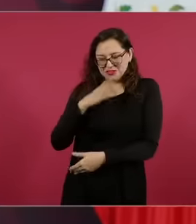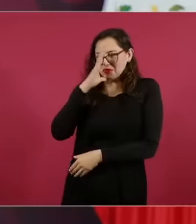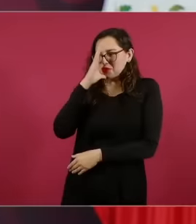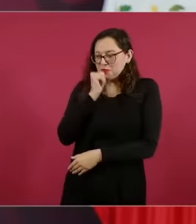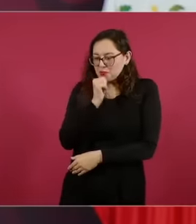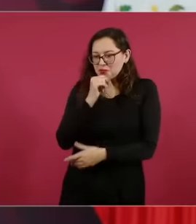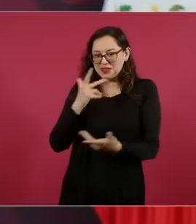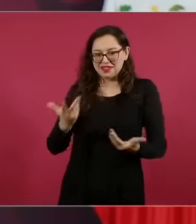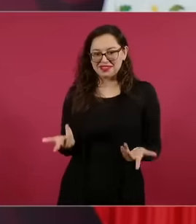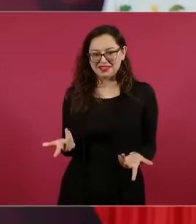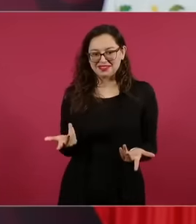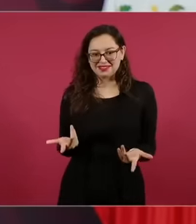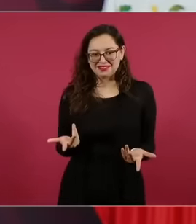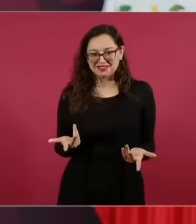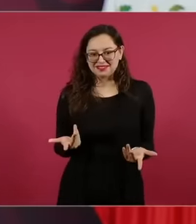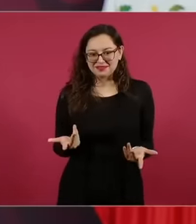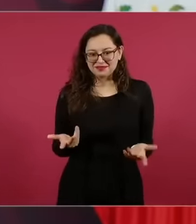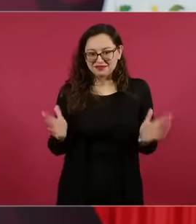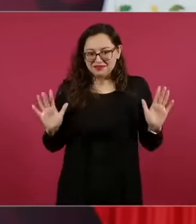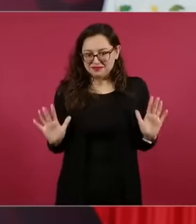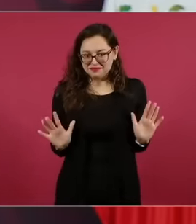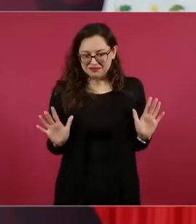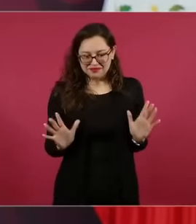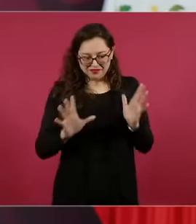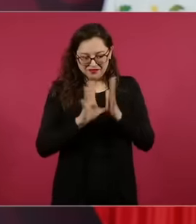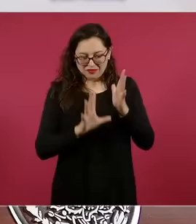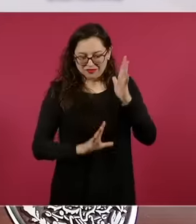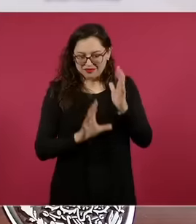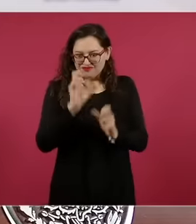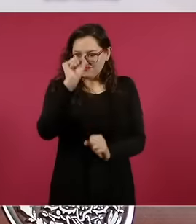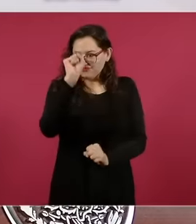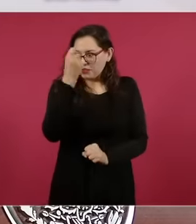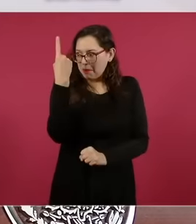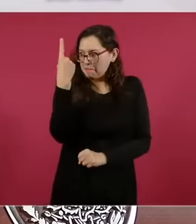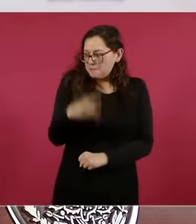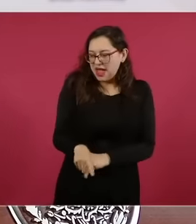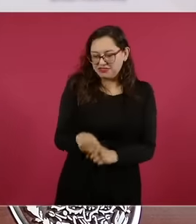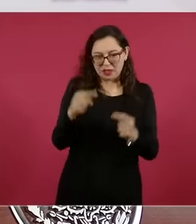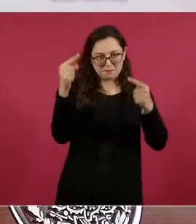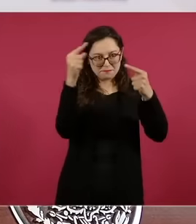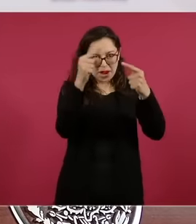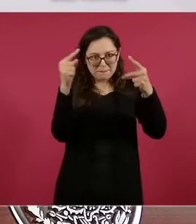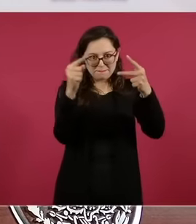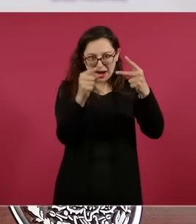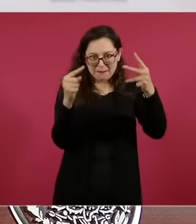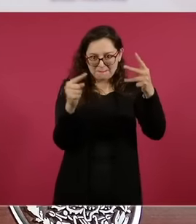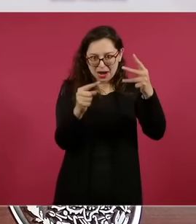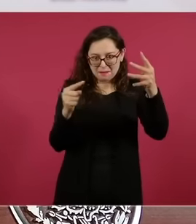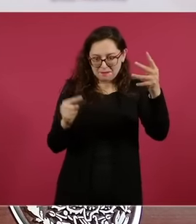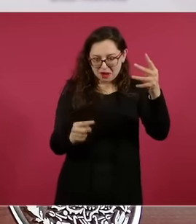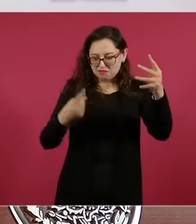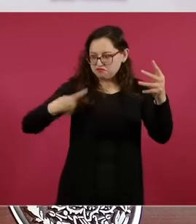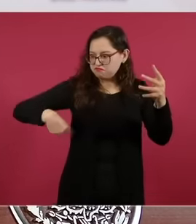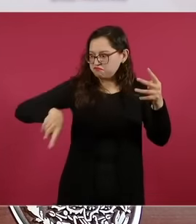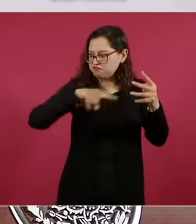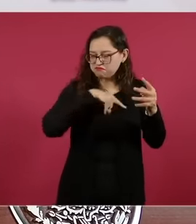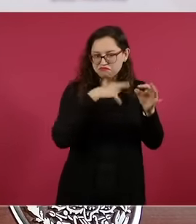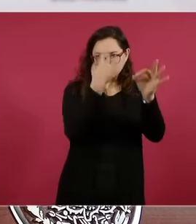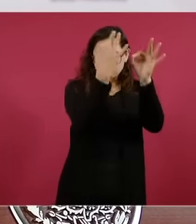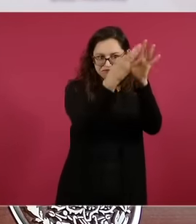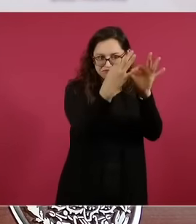Si se está cumpliendo con lo que establece la misma Constitución, con el